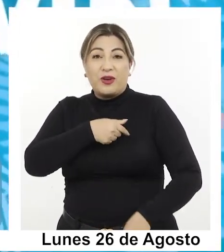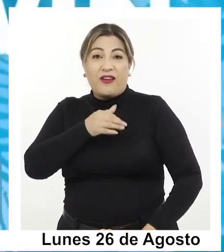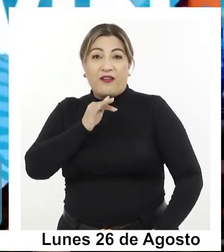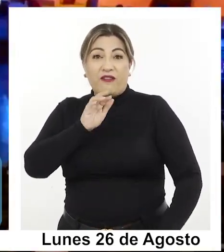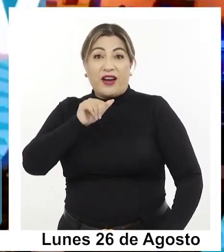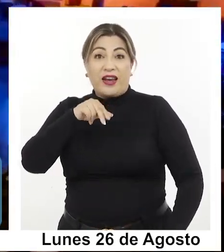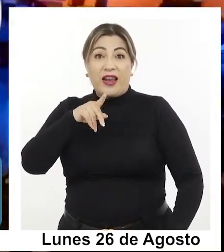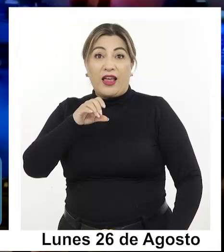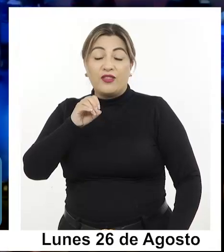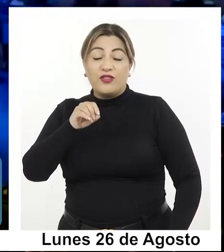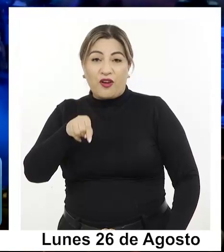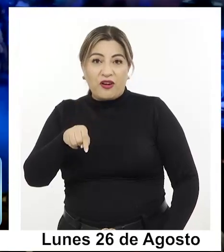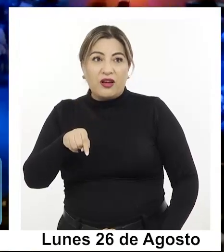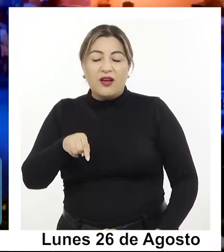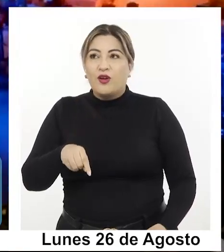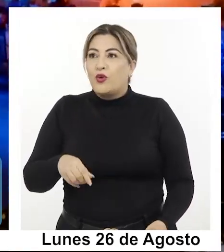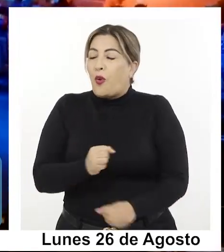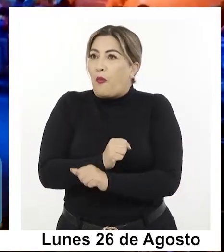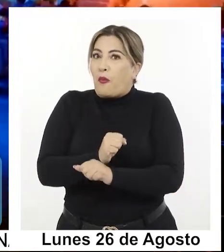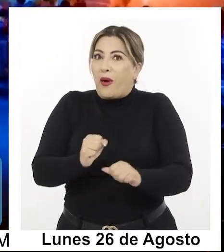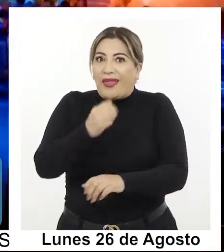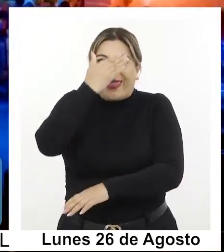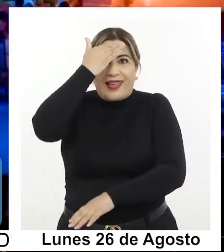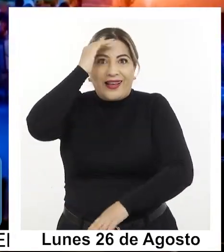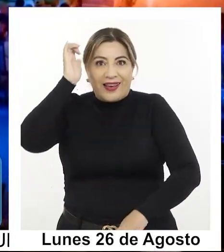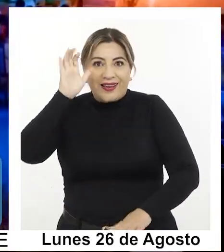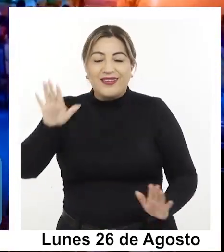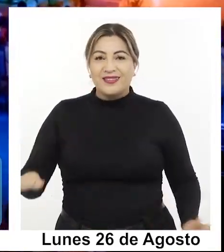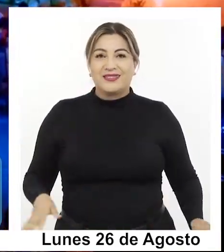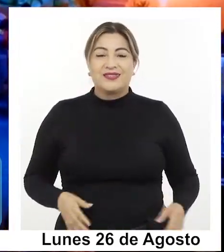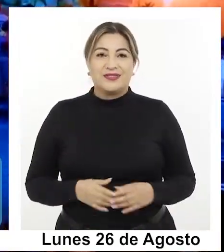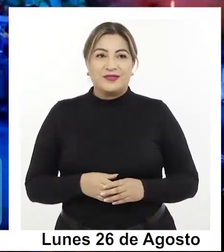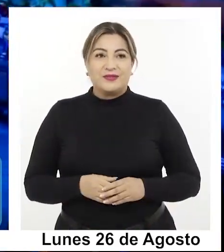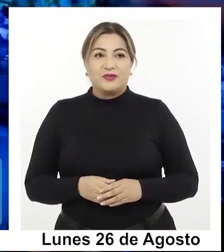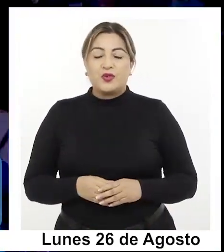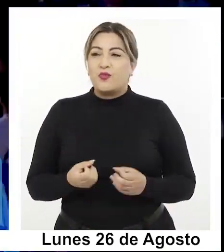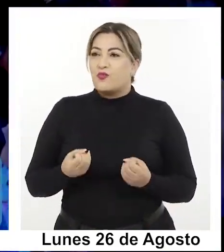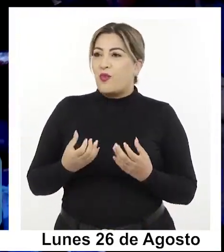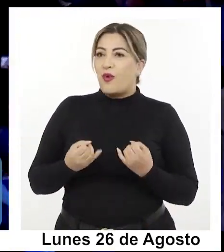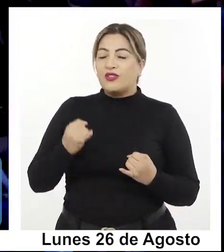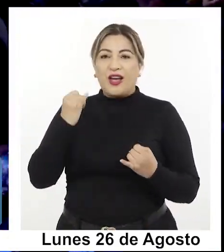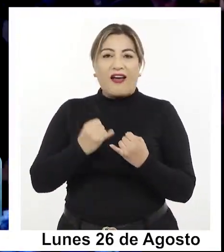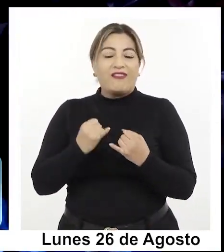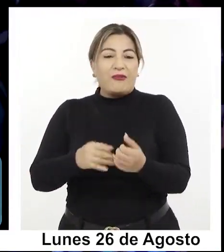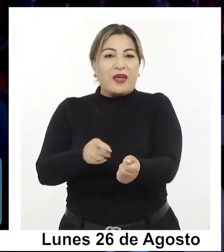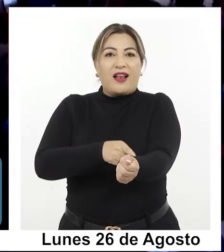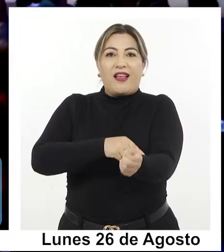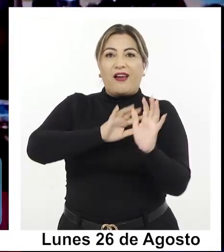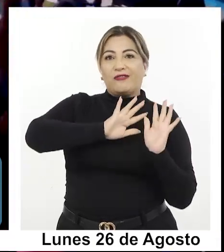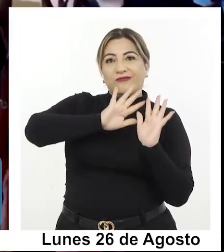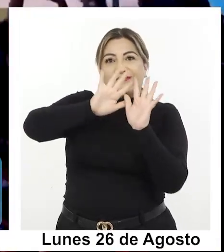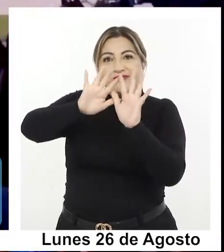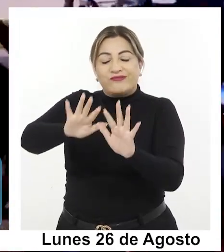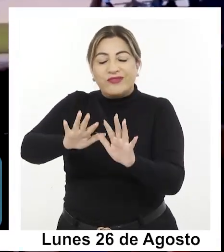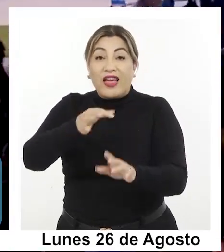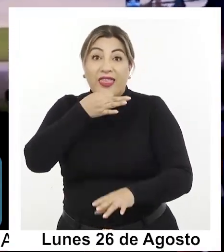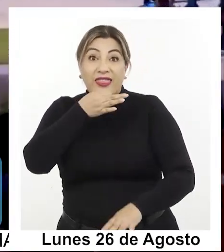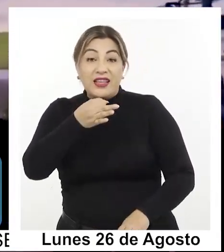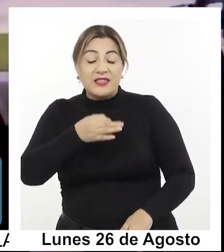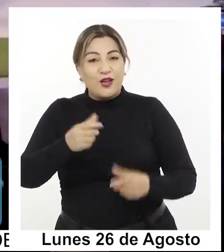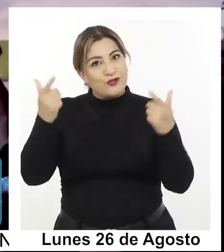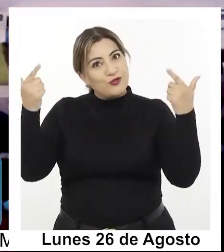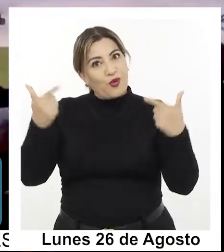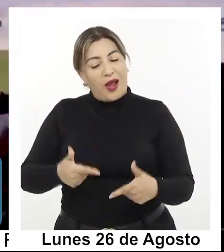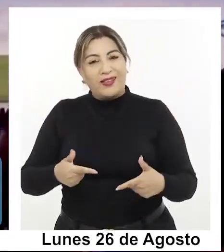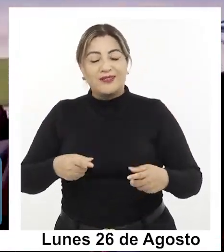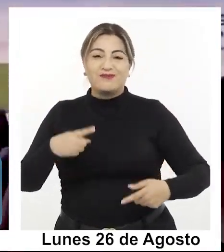Cifuentes, todavía está incrédulo. Rodeado de sus familiares y amigos, confiesa que tuvo suerte